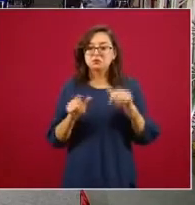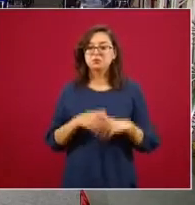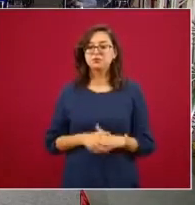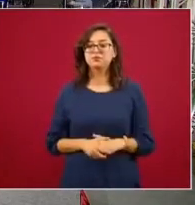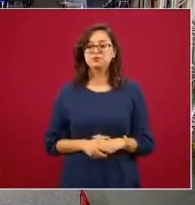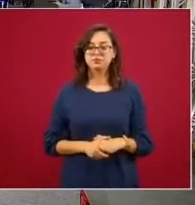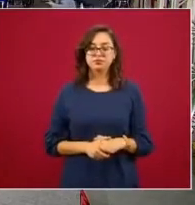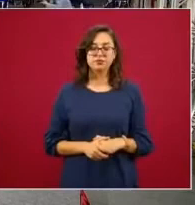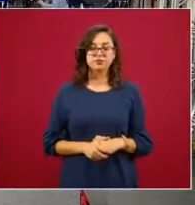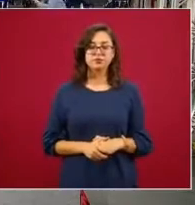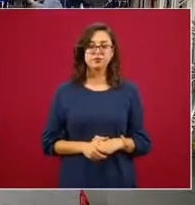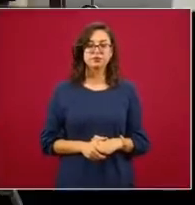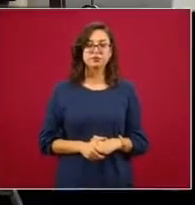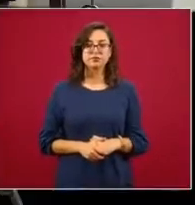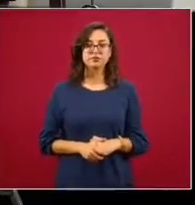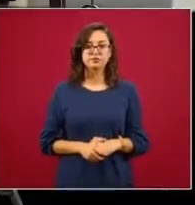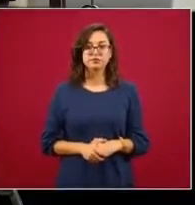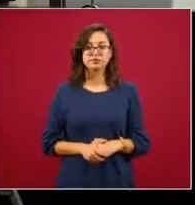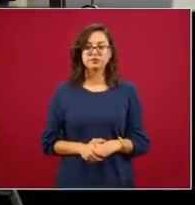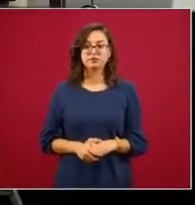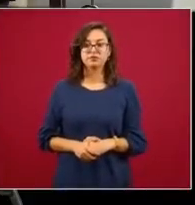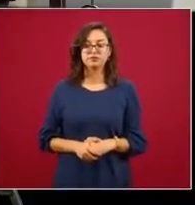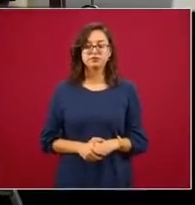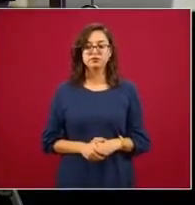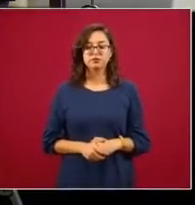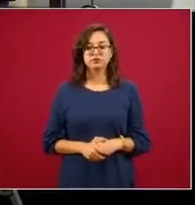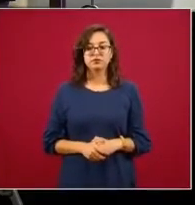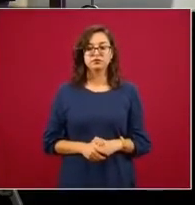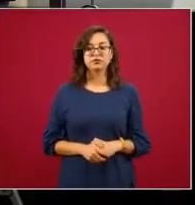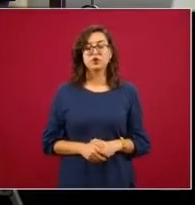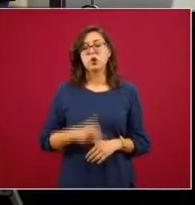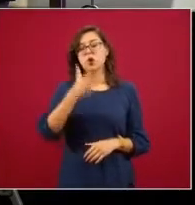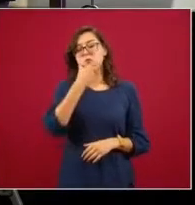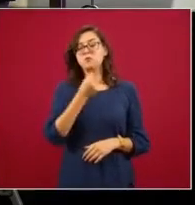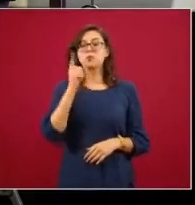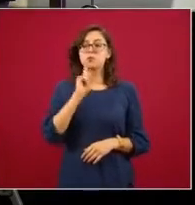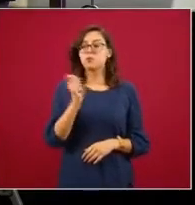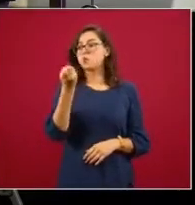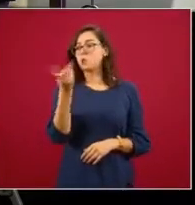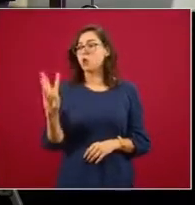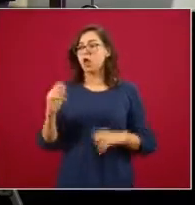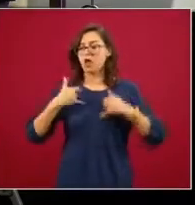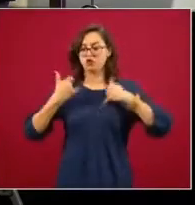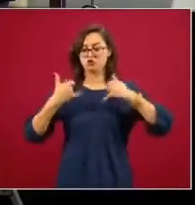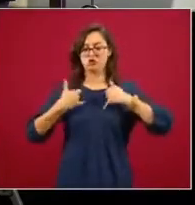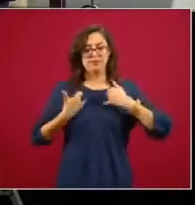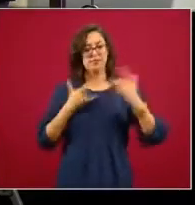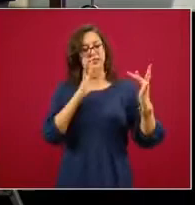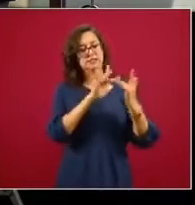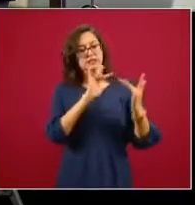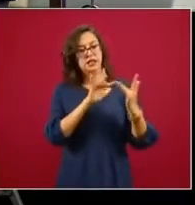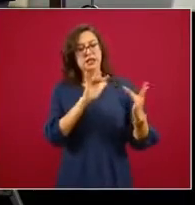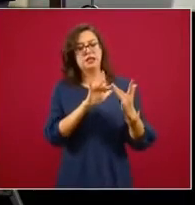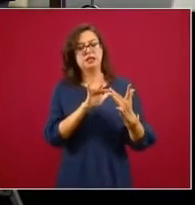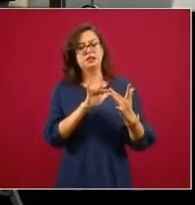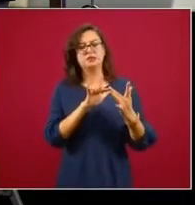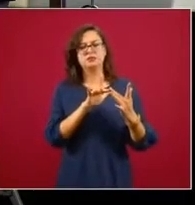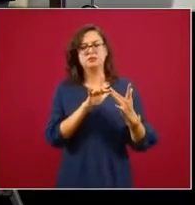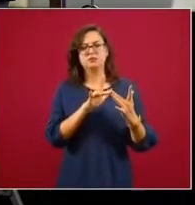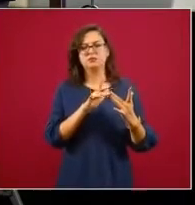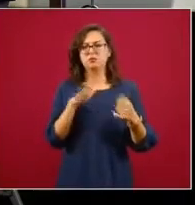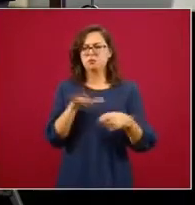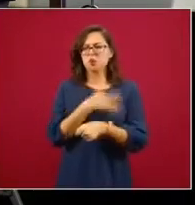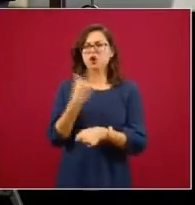son las situaciones más comunes por las que las y los jóvenes se han comunicado a esta línea de